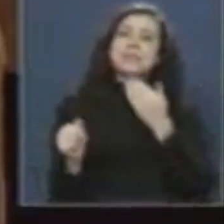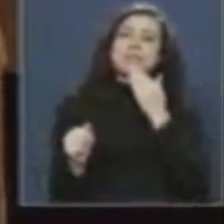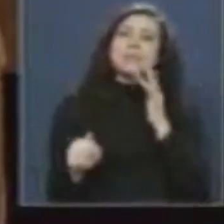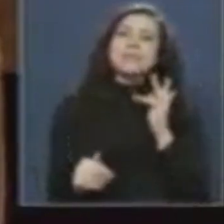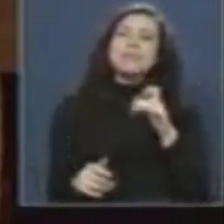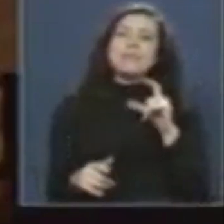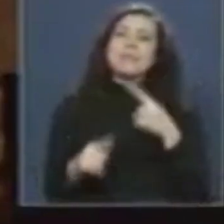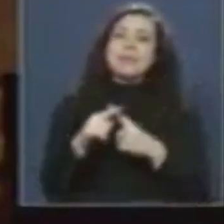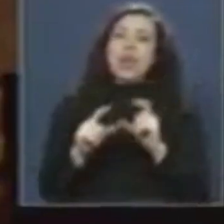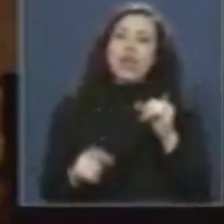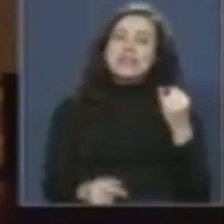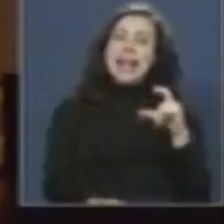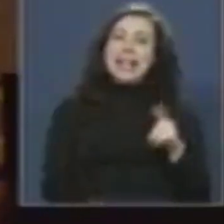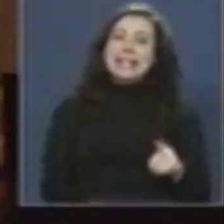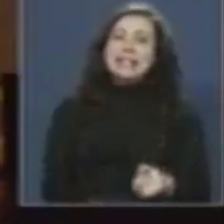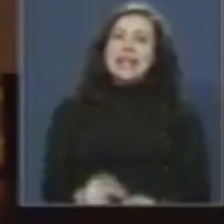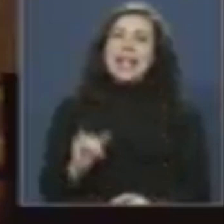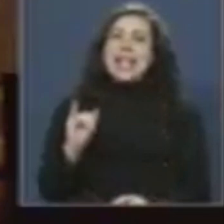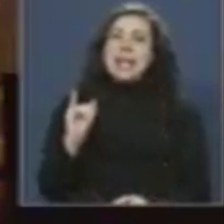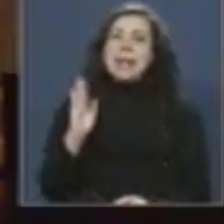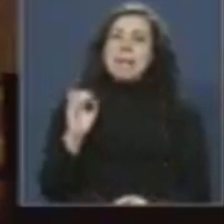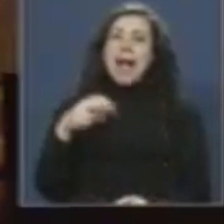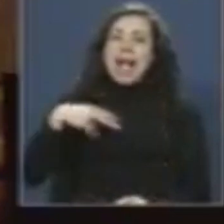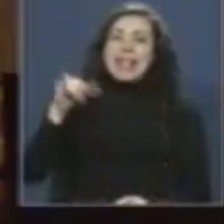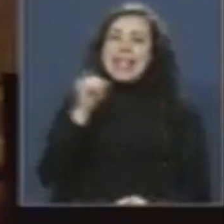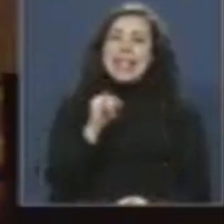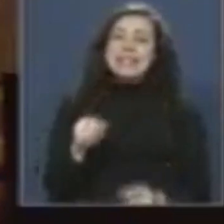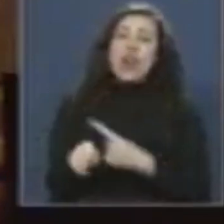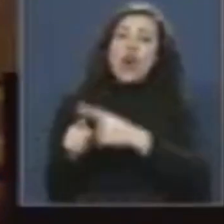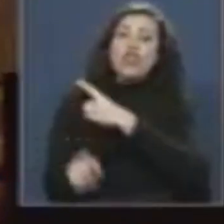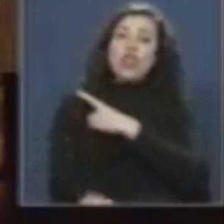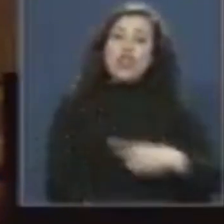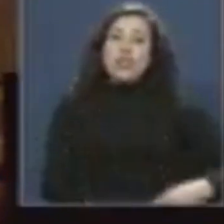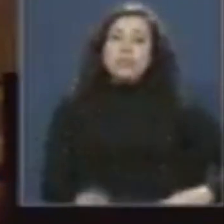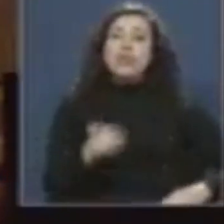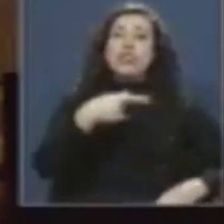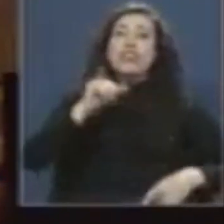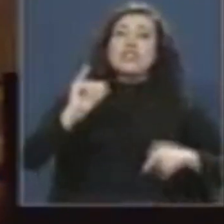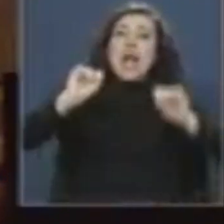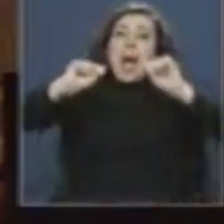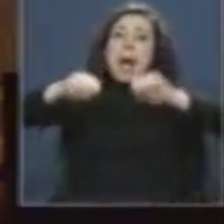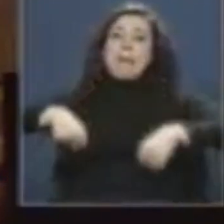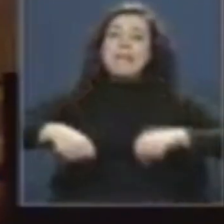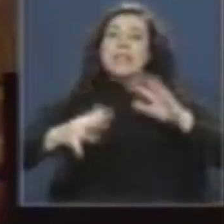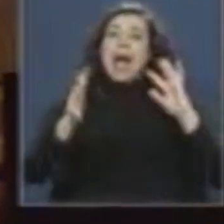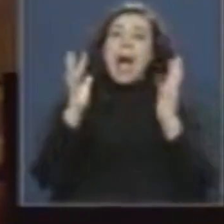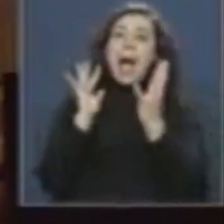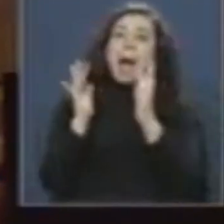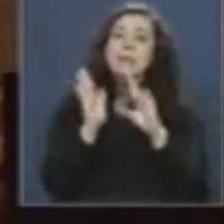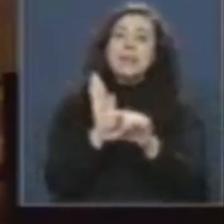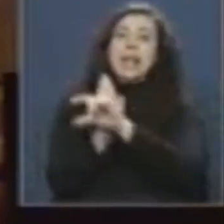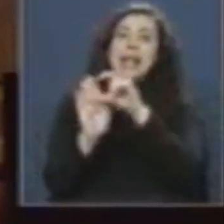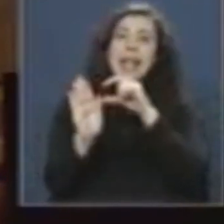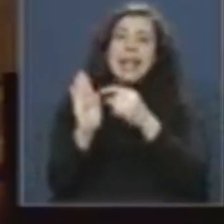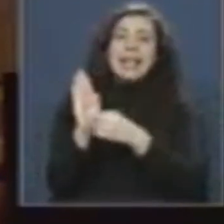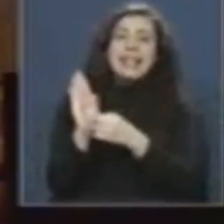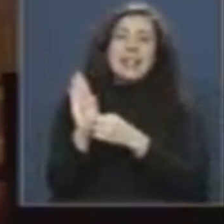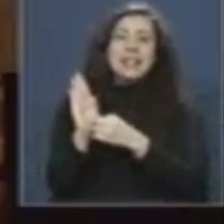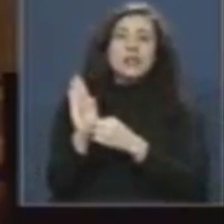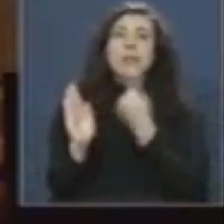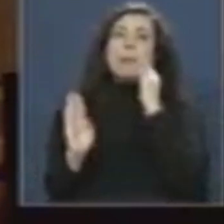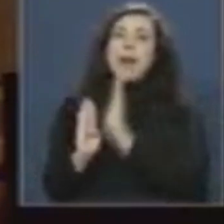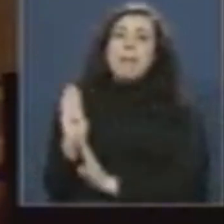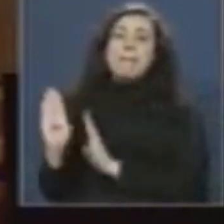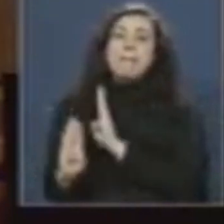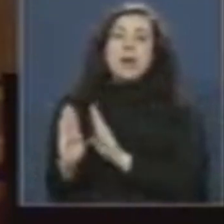Félix González, junto con Diego Ibáñez y otros diputados y diputadas, hayan aprobado en la Comisión de Medio Ambiente una indicación, una cláusula de